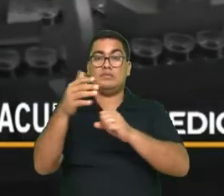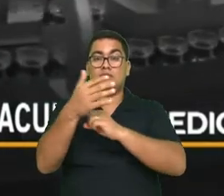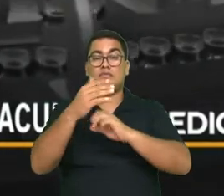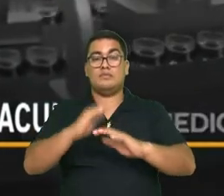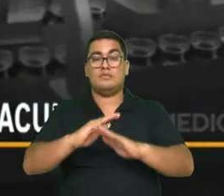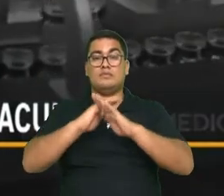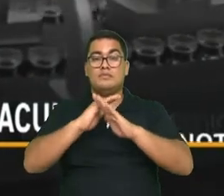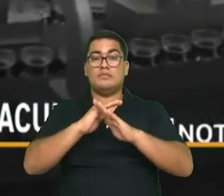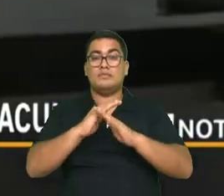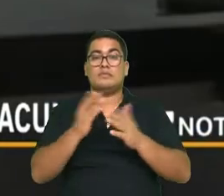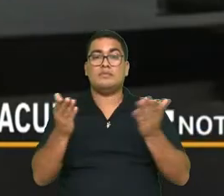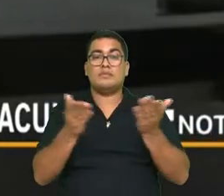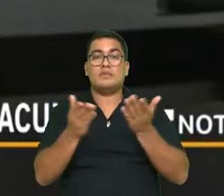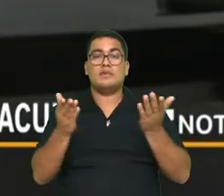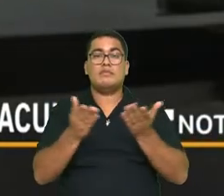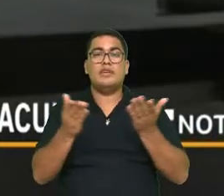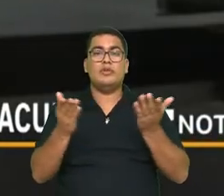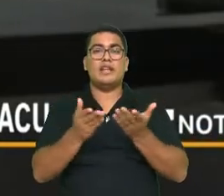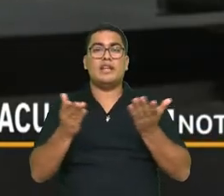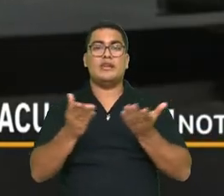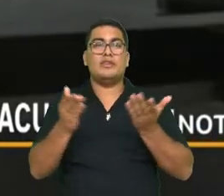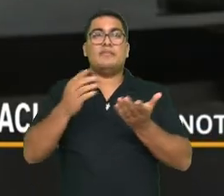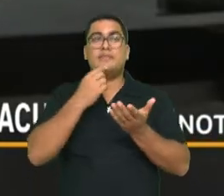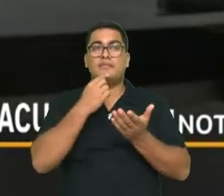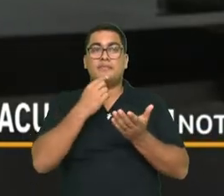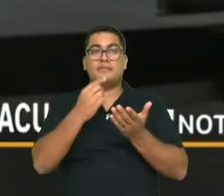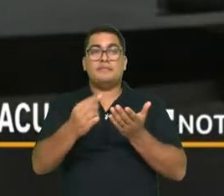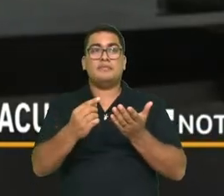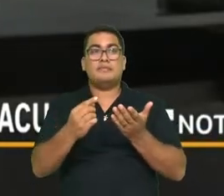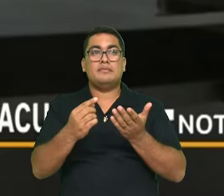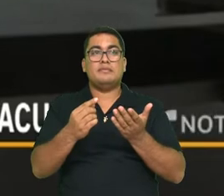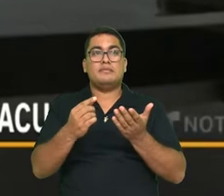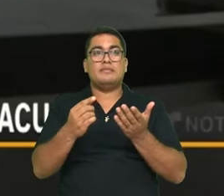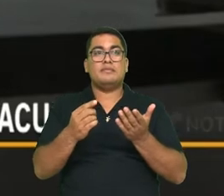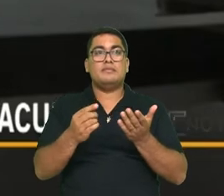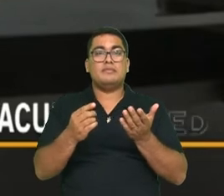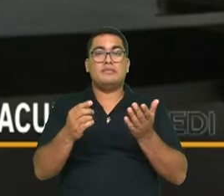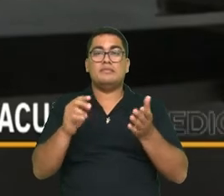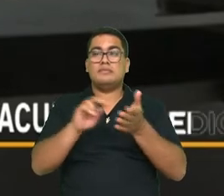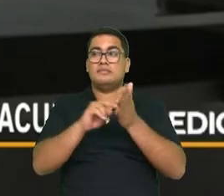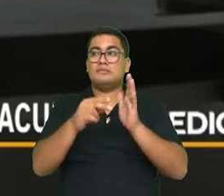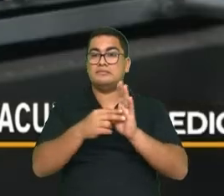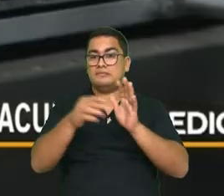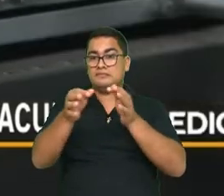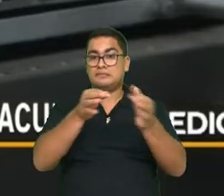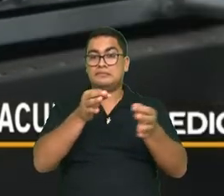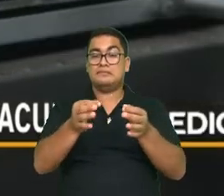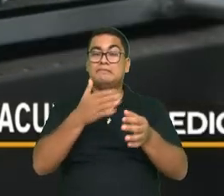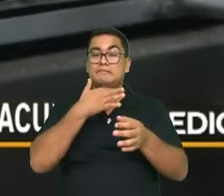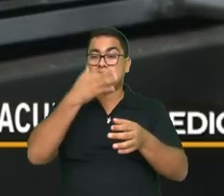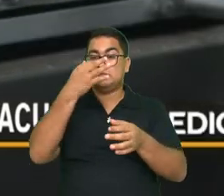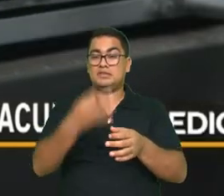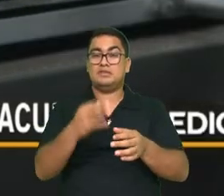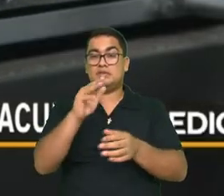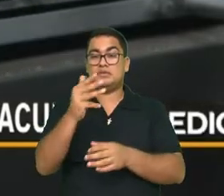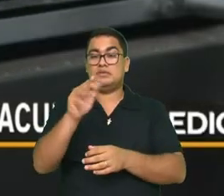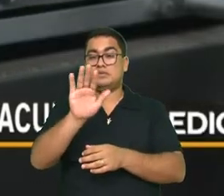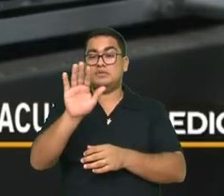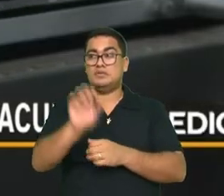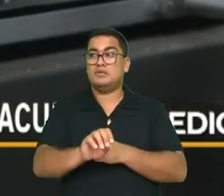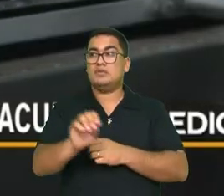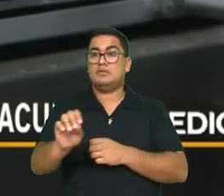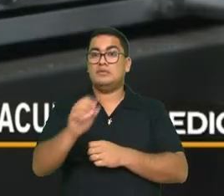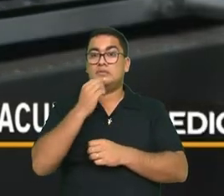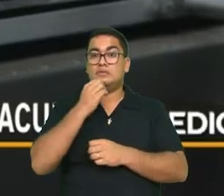coronavirus, desarrollada junto con su socio alemán BioNTech, han demostrado que tienen una efectividad del 95%